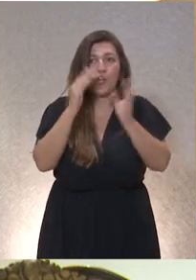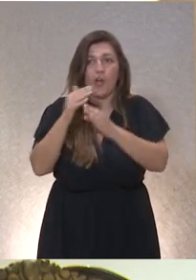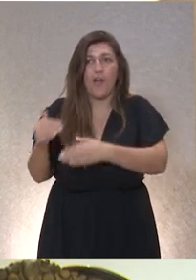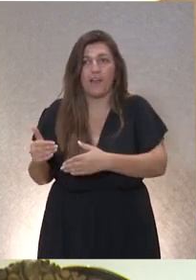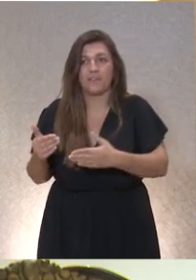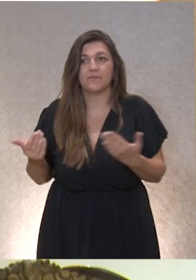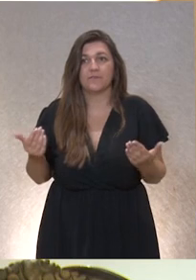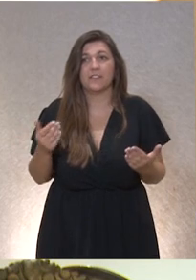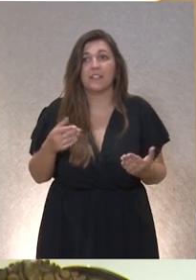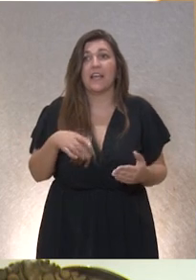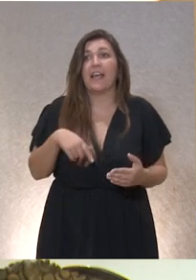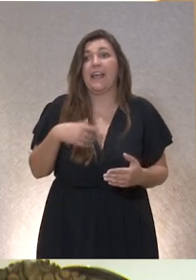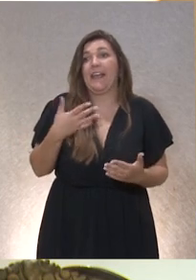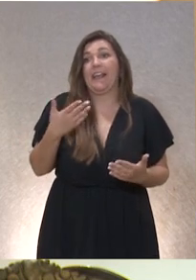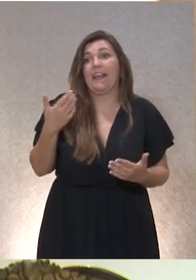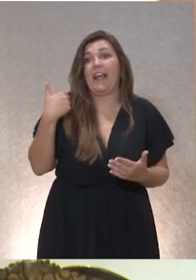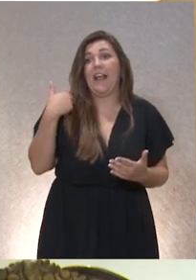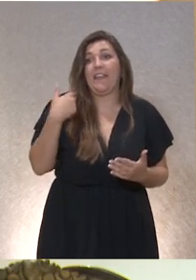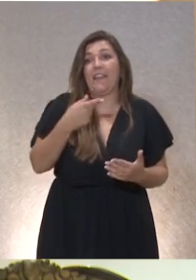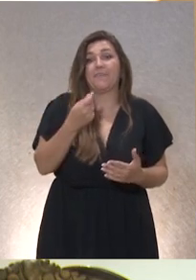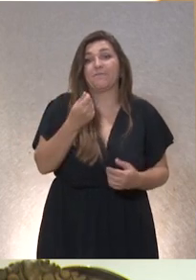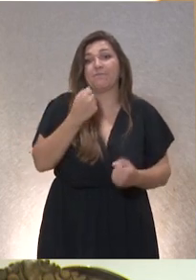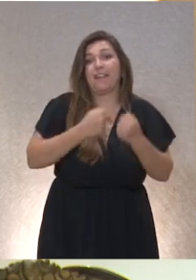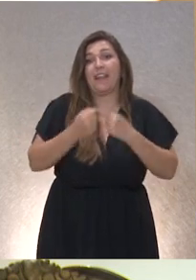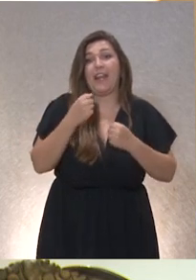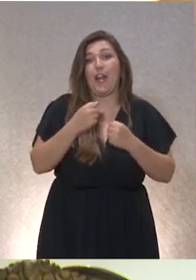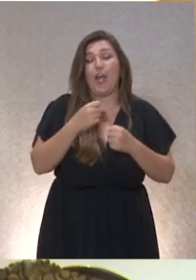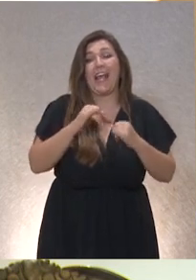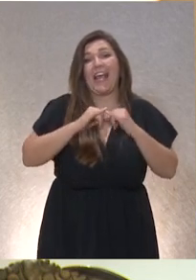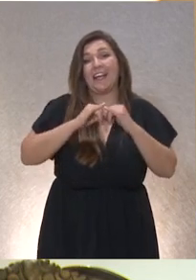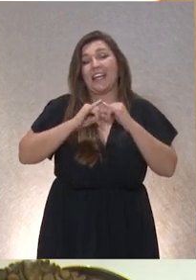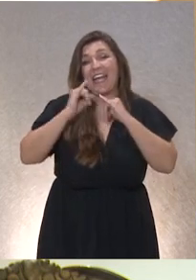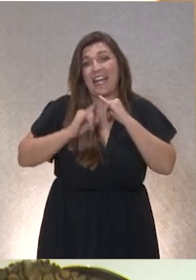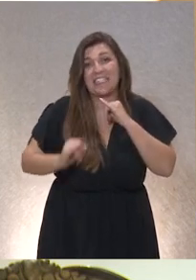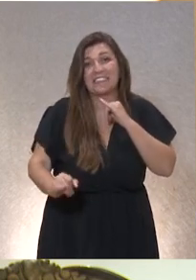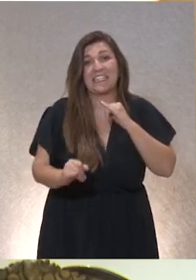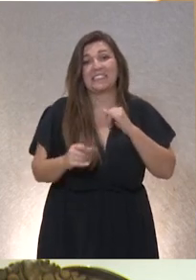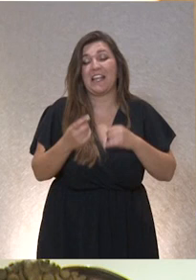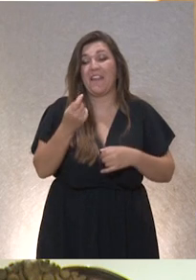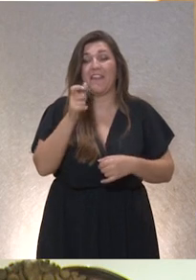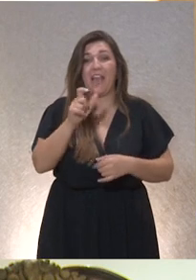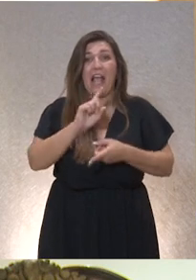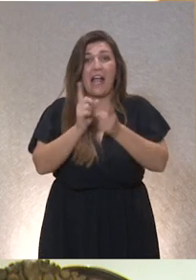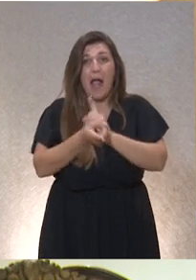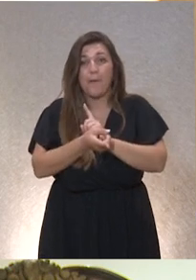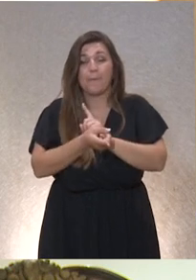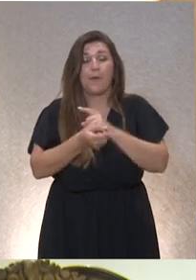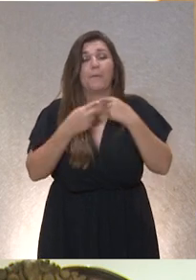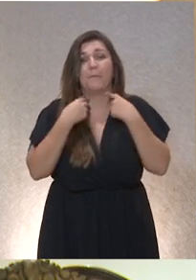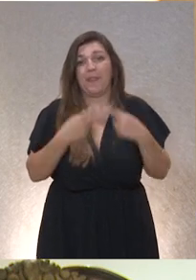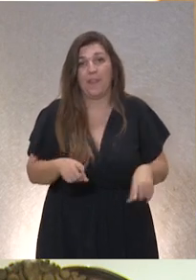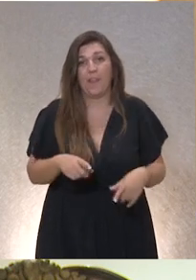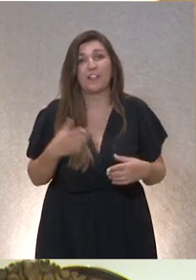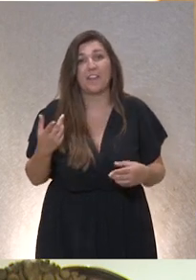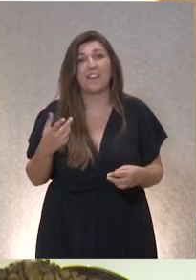esfumó a lo largo de este siglo por la crisis económica y el cambio de módelo fíjense que tres cuartas partes de los ingresos